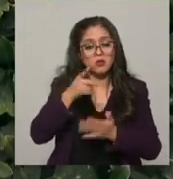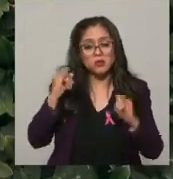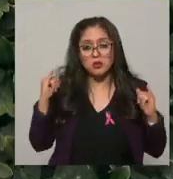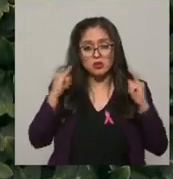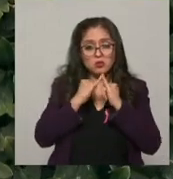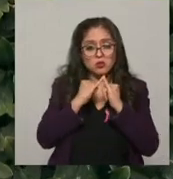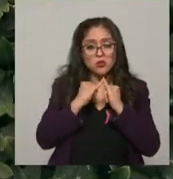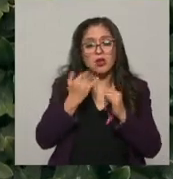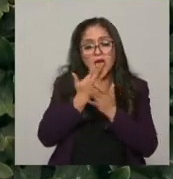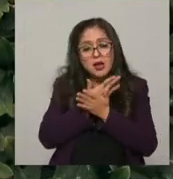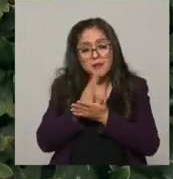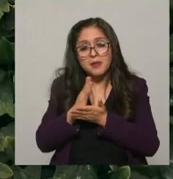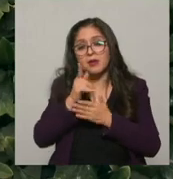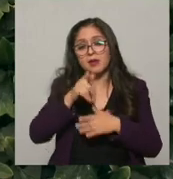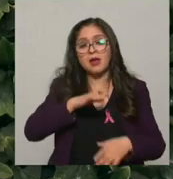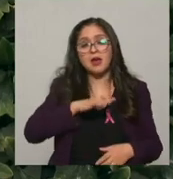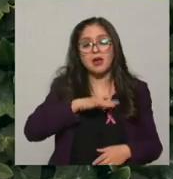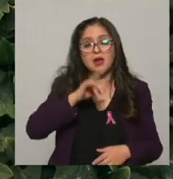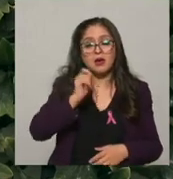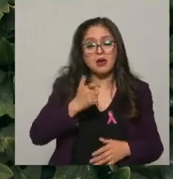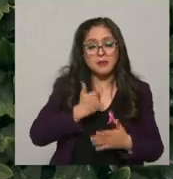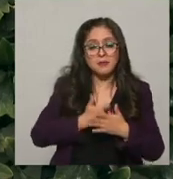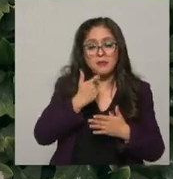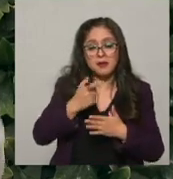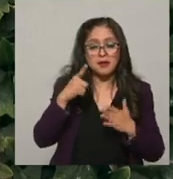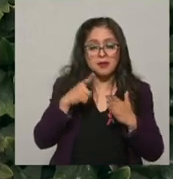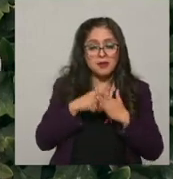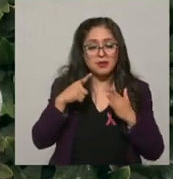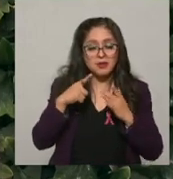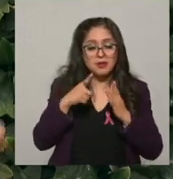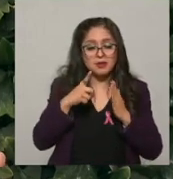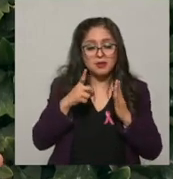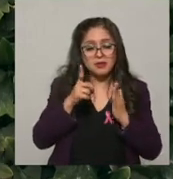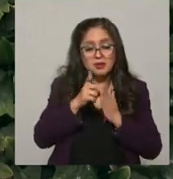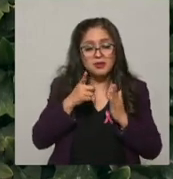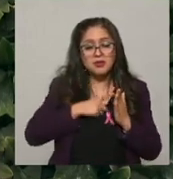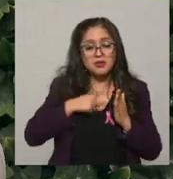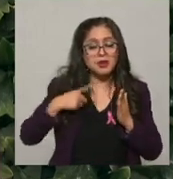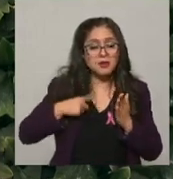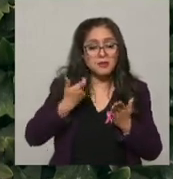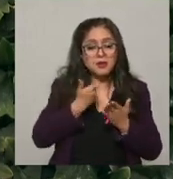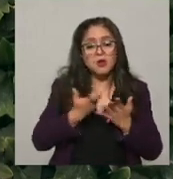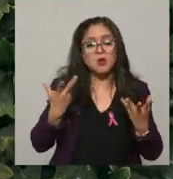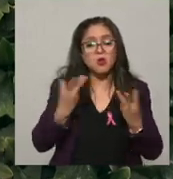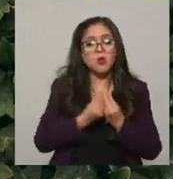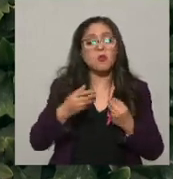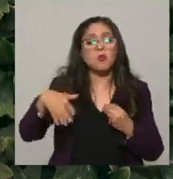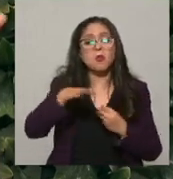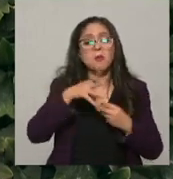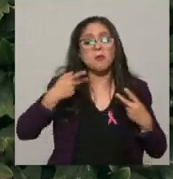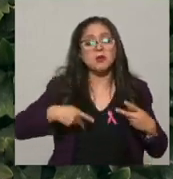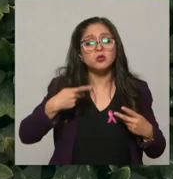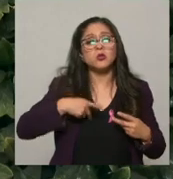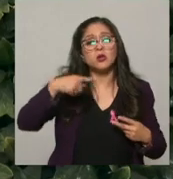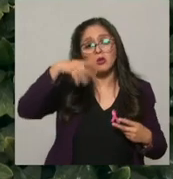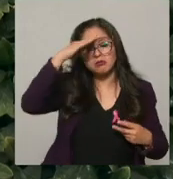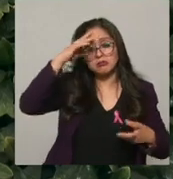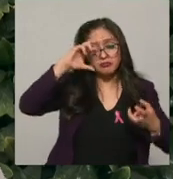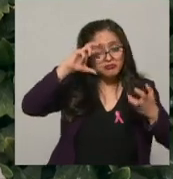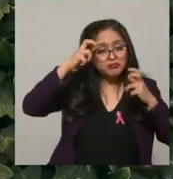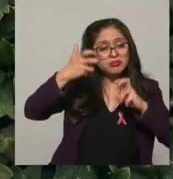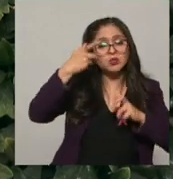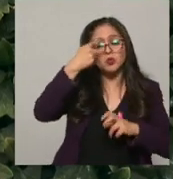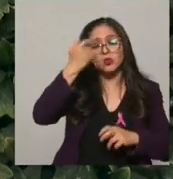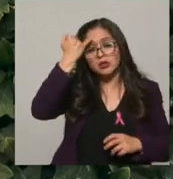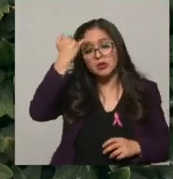también, por otro lado, encontramos una deuda que tiene que saldar la sociedad. Hay que cambiar el chip, ¿no? Tenemos que empezar a socializar de mejor